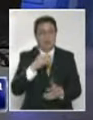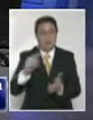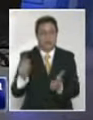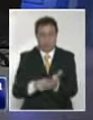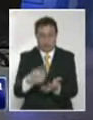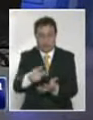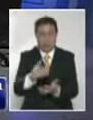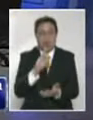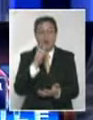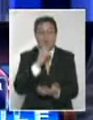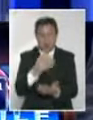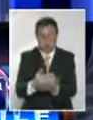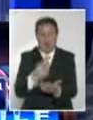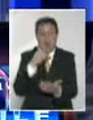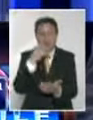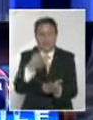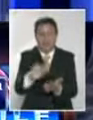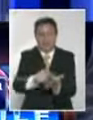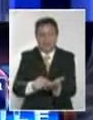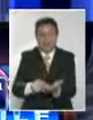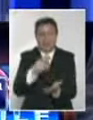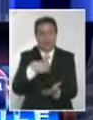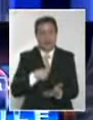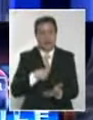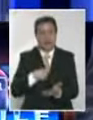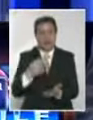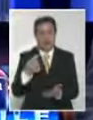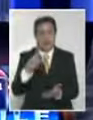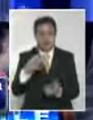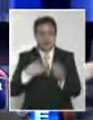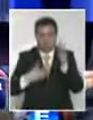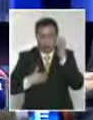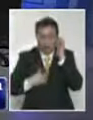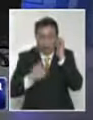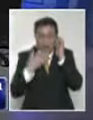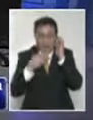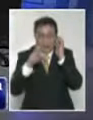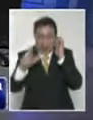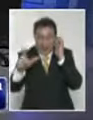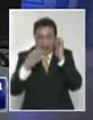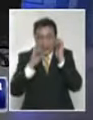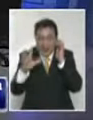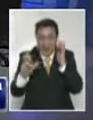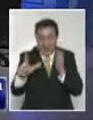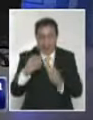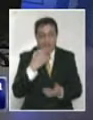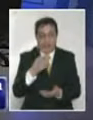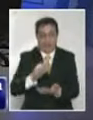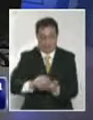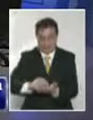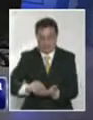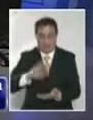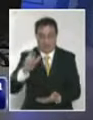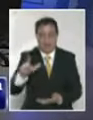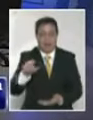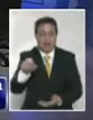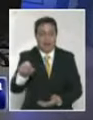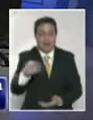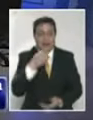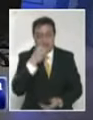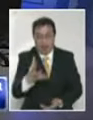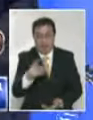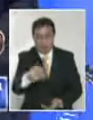Lee la última. Sí, él dice, los primeros, yo, que soy columnista, lo dice Peña. Sí. ¿Ah? Entonces te digo, ahí hay una... Es